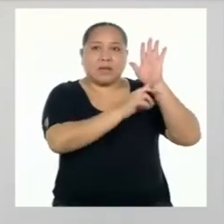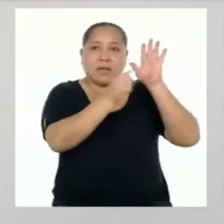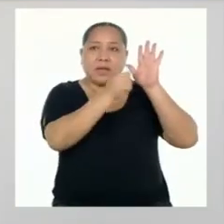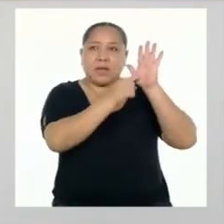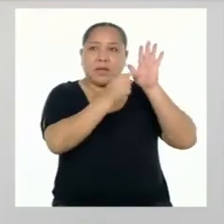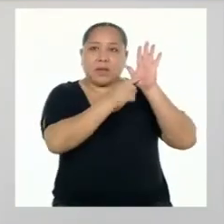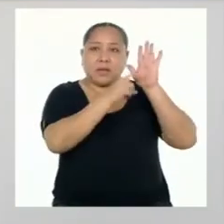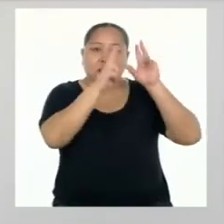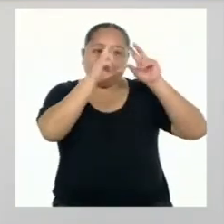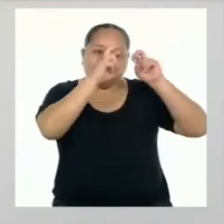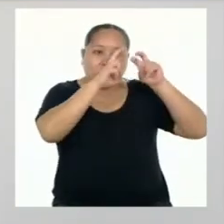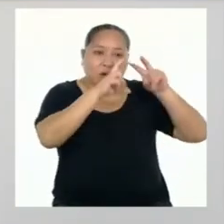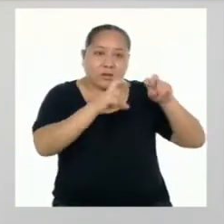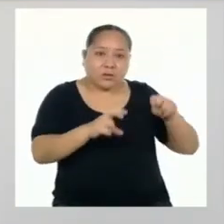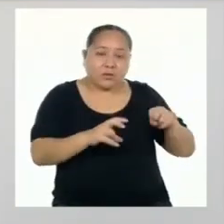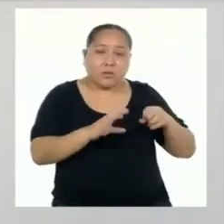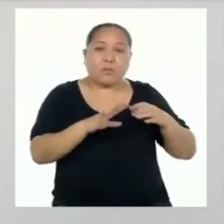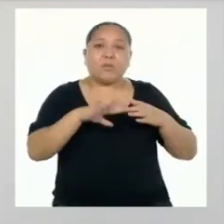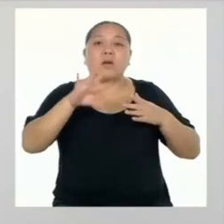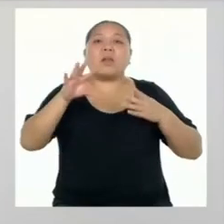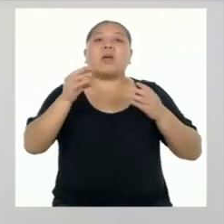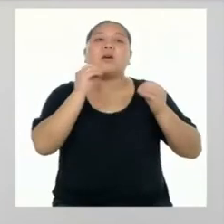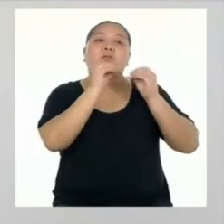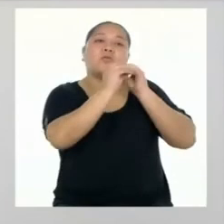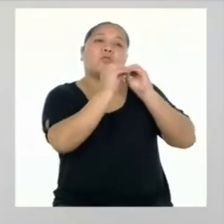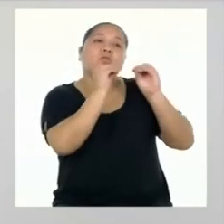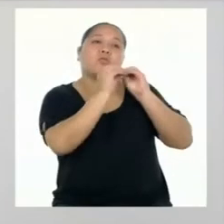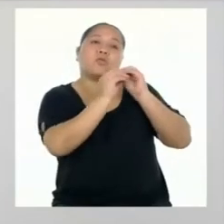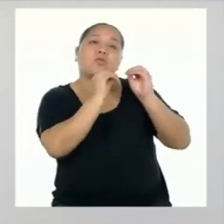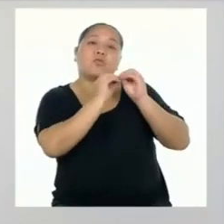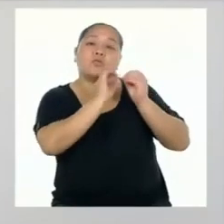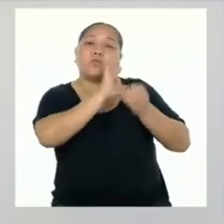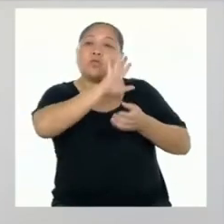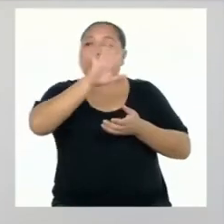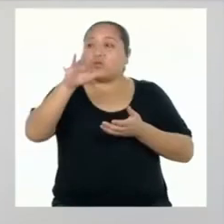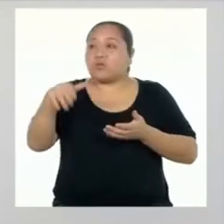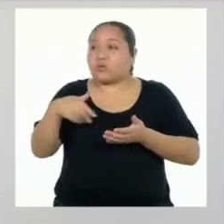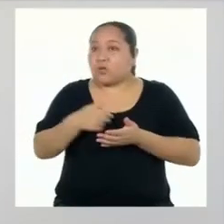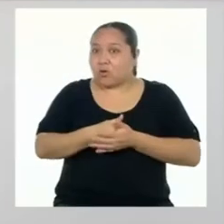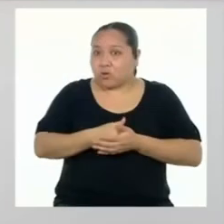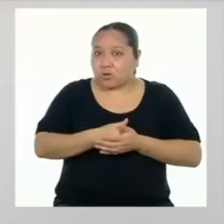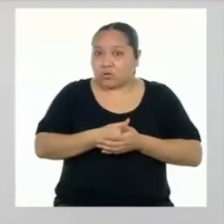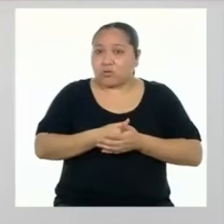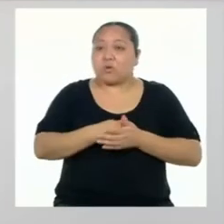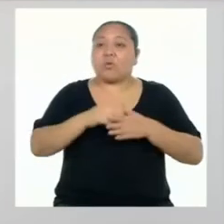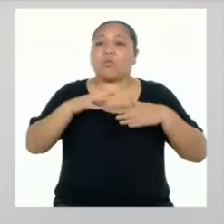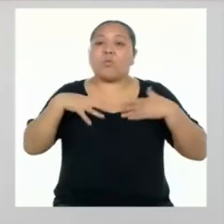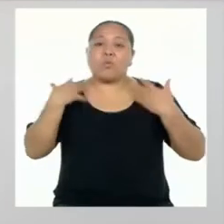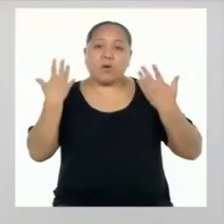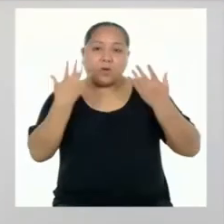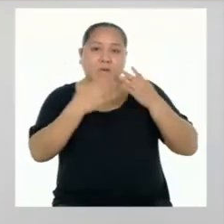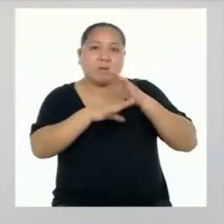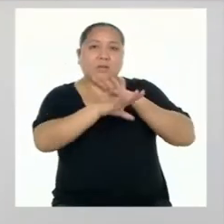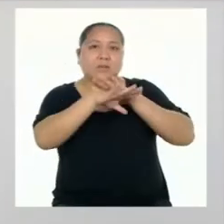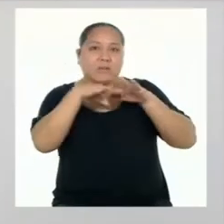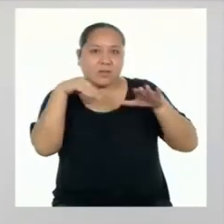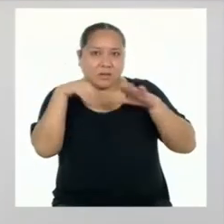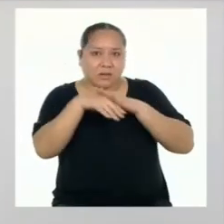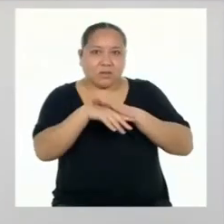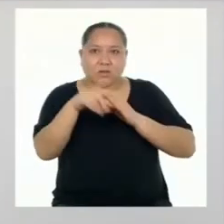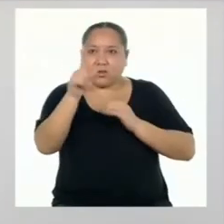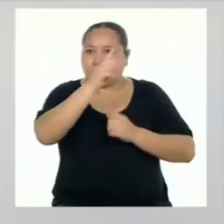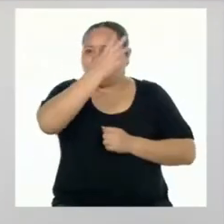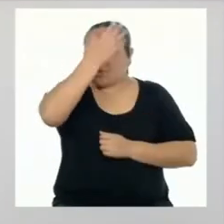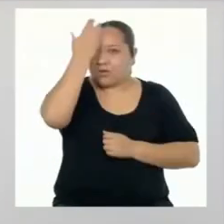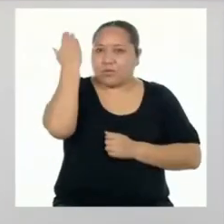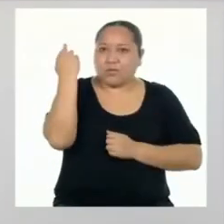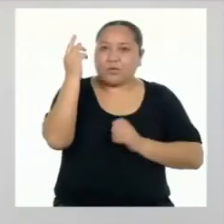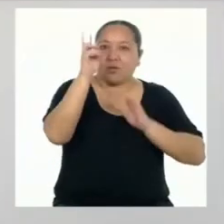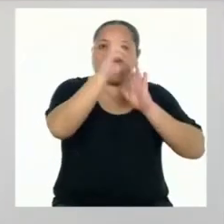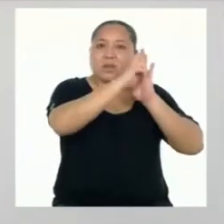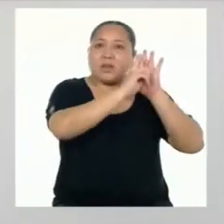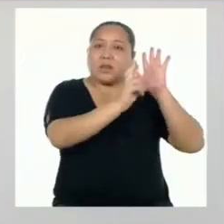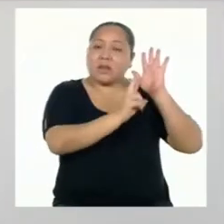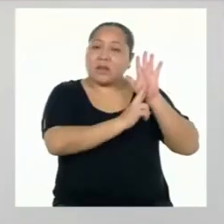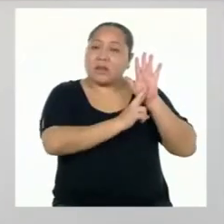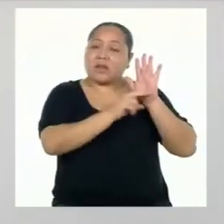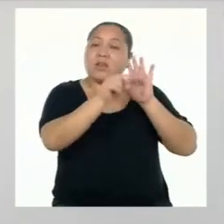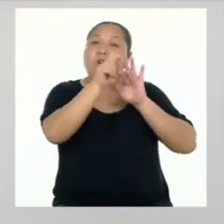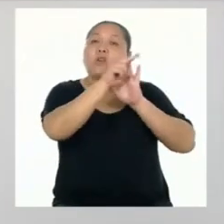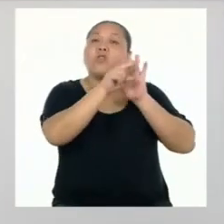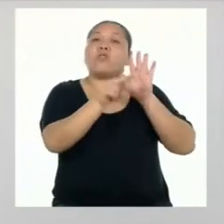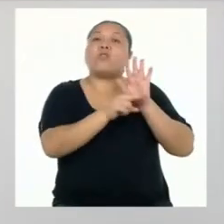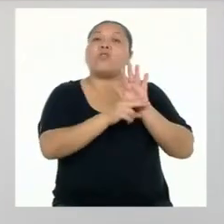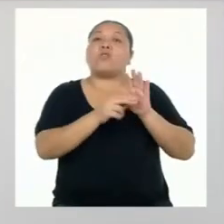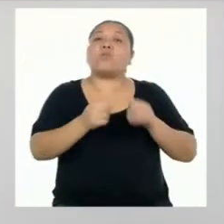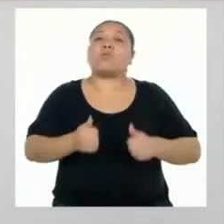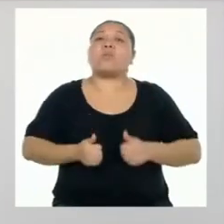a una evaluación para llegar a un acuerdo donde todos salgan ganando. No te olvides de que las reglas o normas